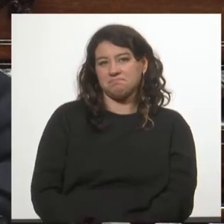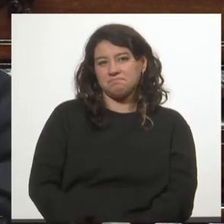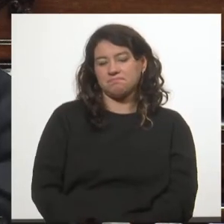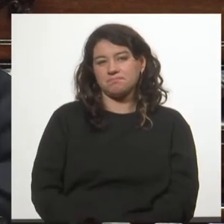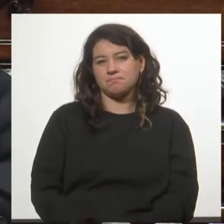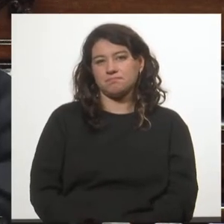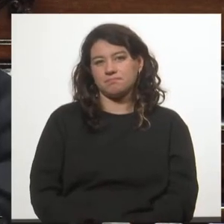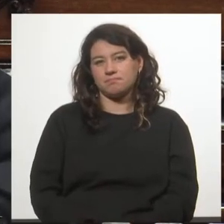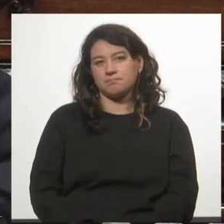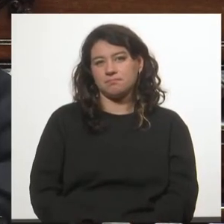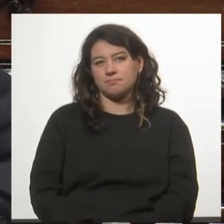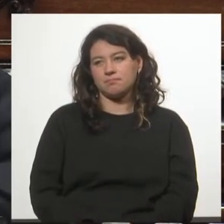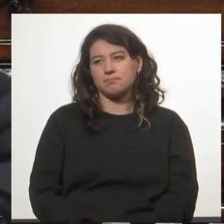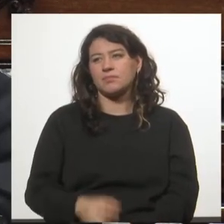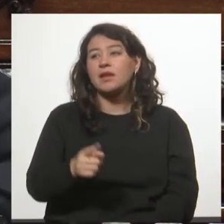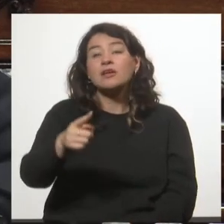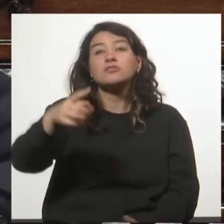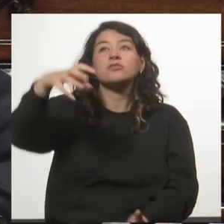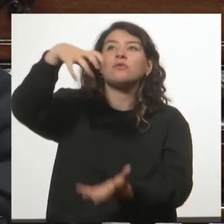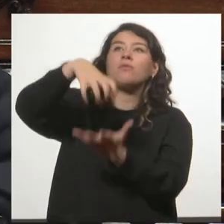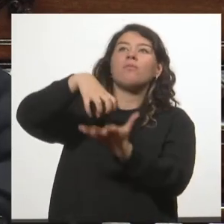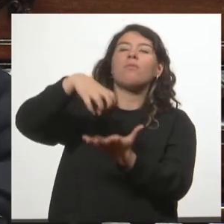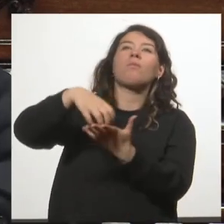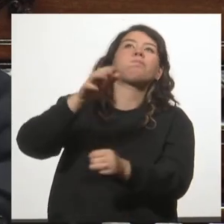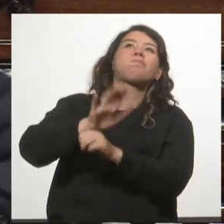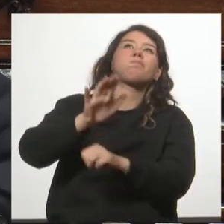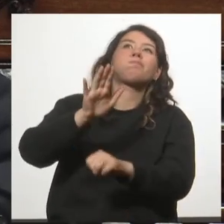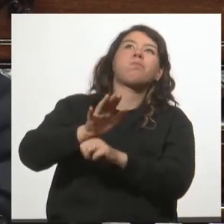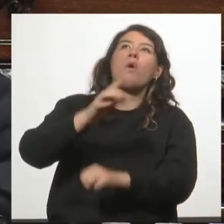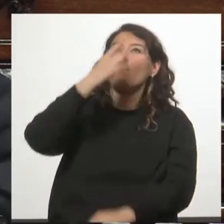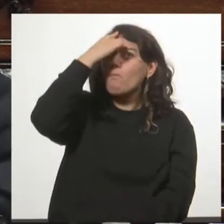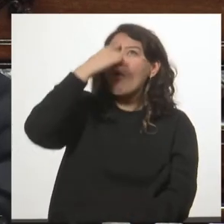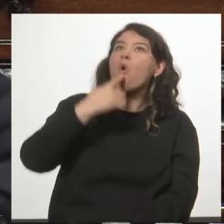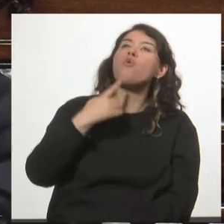es el monumento al despilfarro